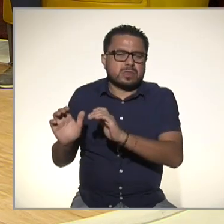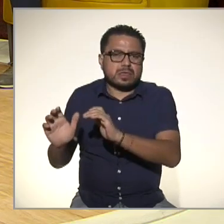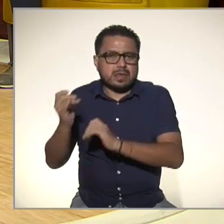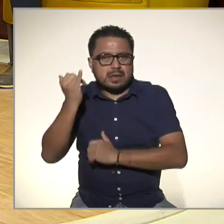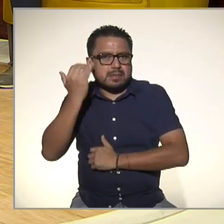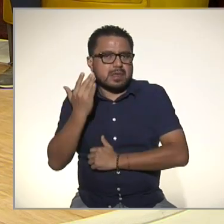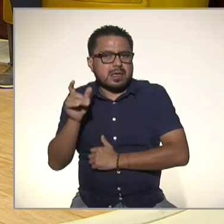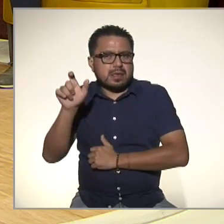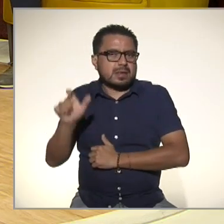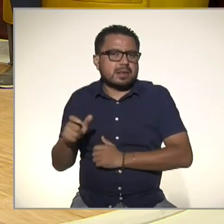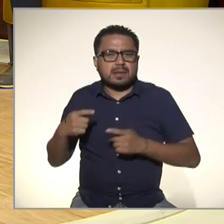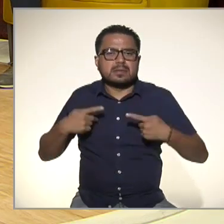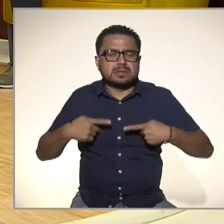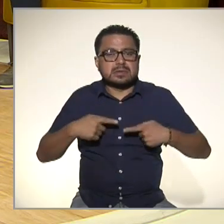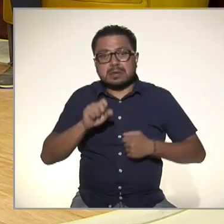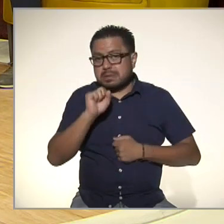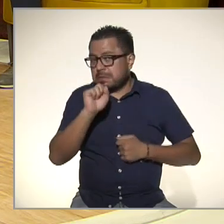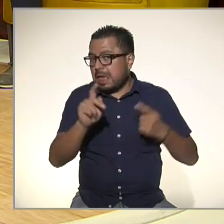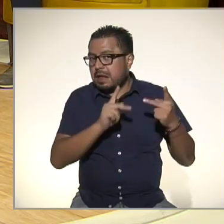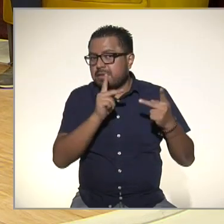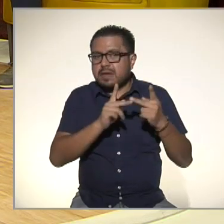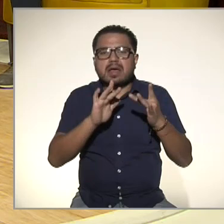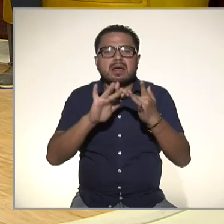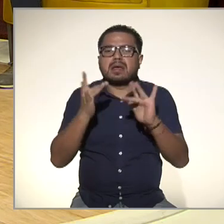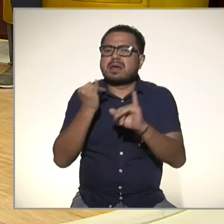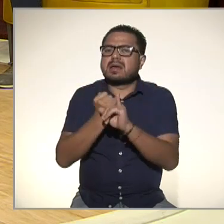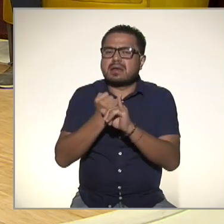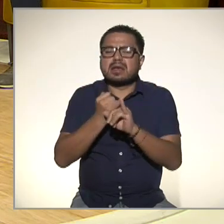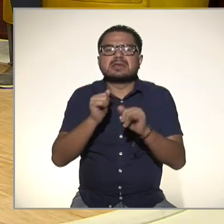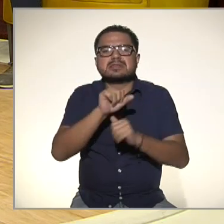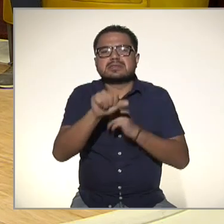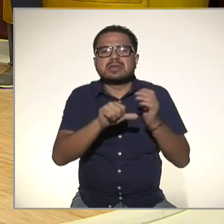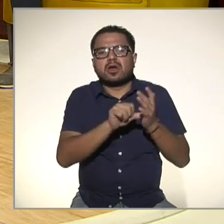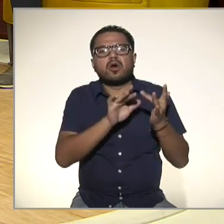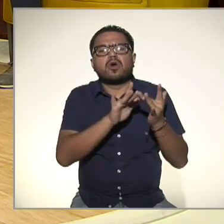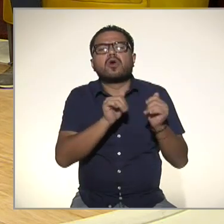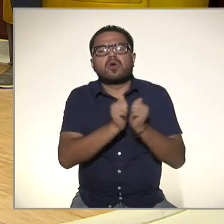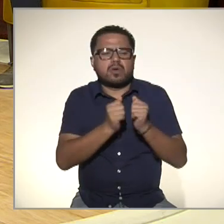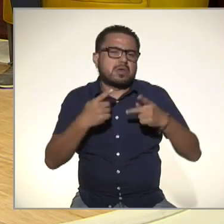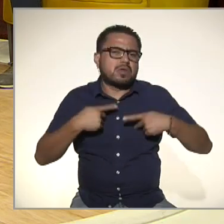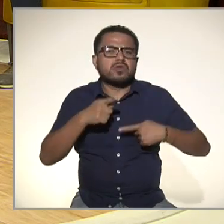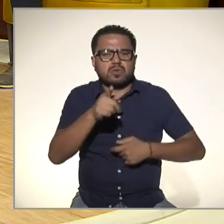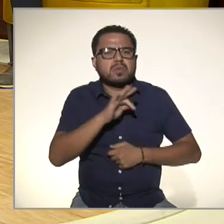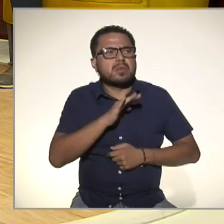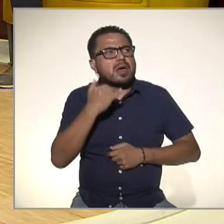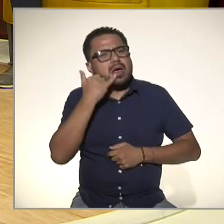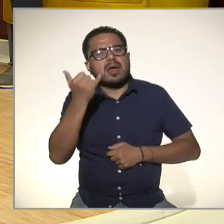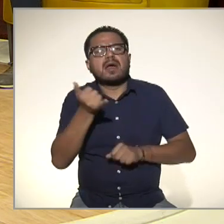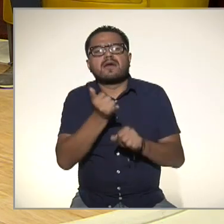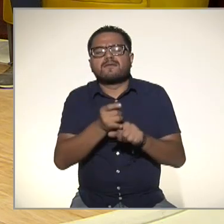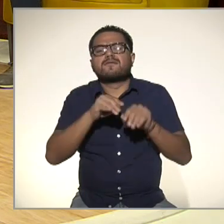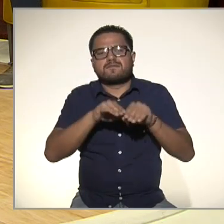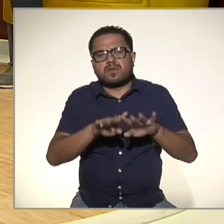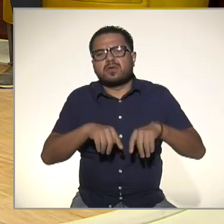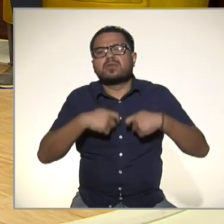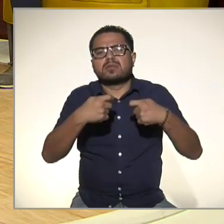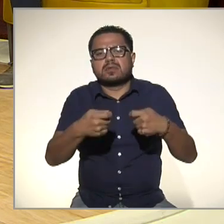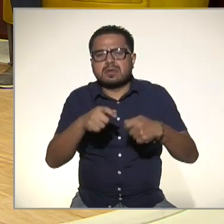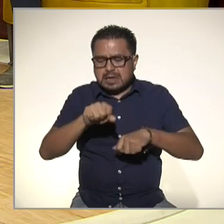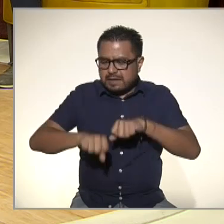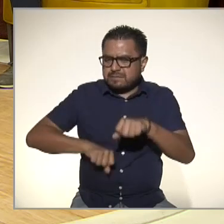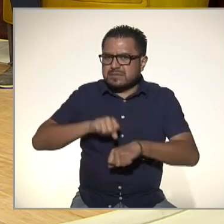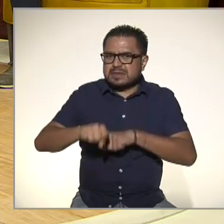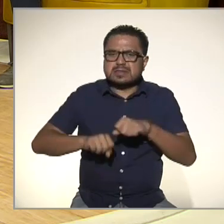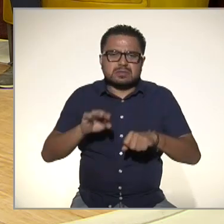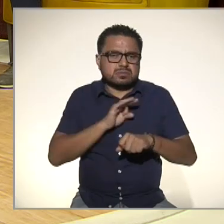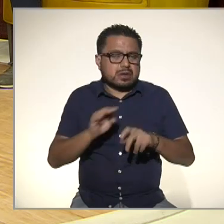momento. Perfecto, y van a aparecer en nuestras redes y aquí en el centro de contacto con la audiencia también puedes llamar y se te va a dar información. ¿Andar en bicicleta